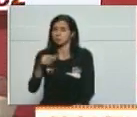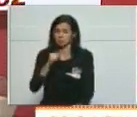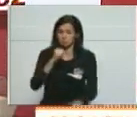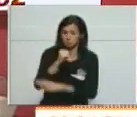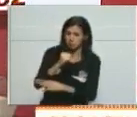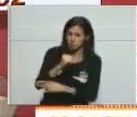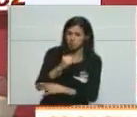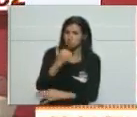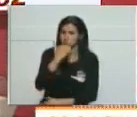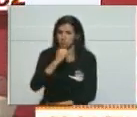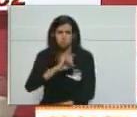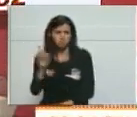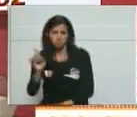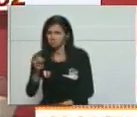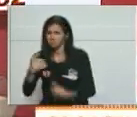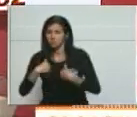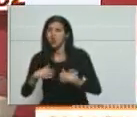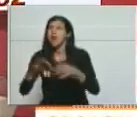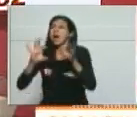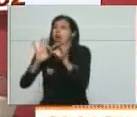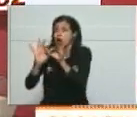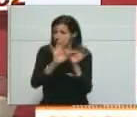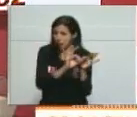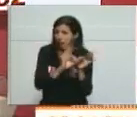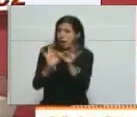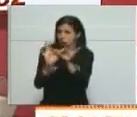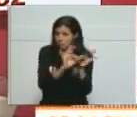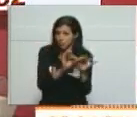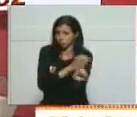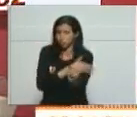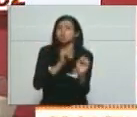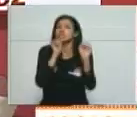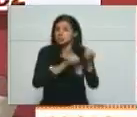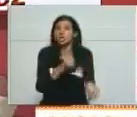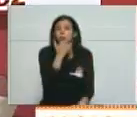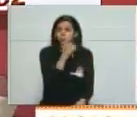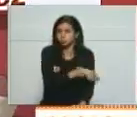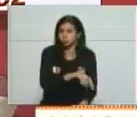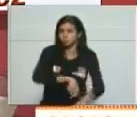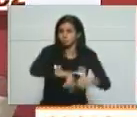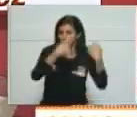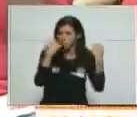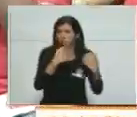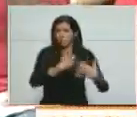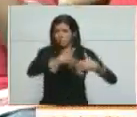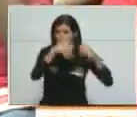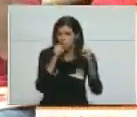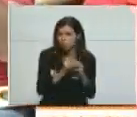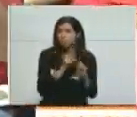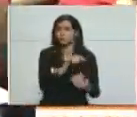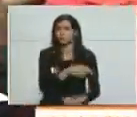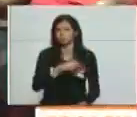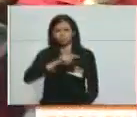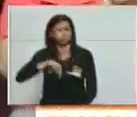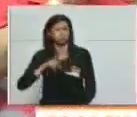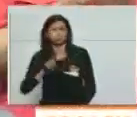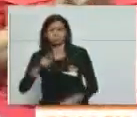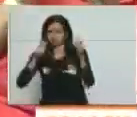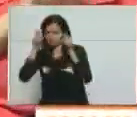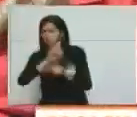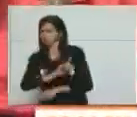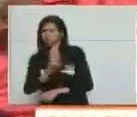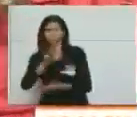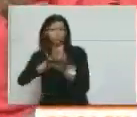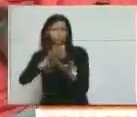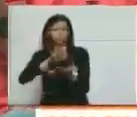Los amigos suyos ahorita, esos sí son asesinos y represores. Los chavistas no somos ni asesinos ni represores. ¡Nos cuesta mucho!